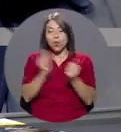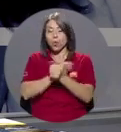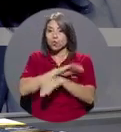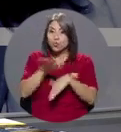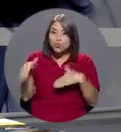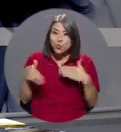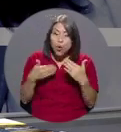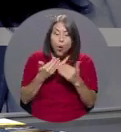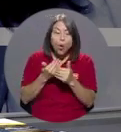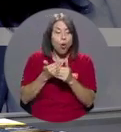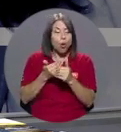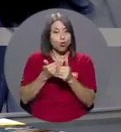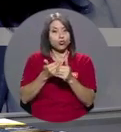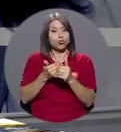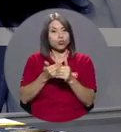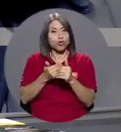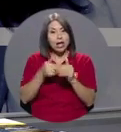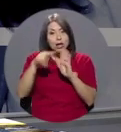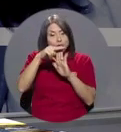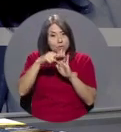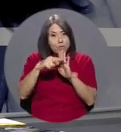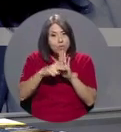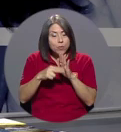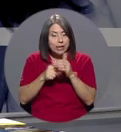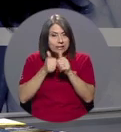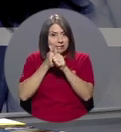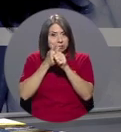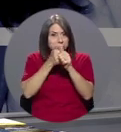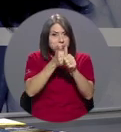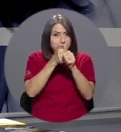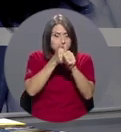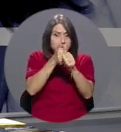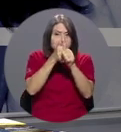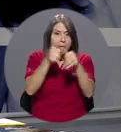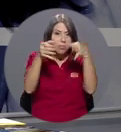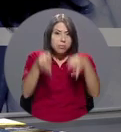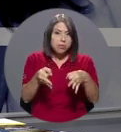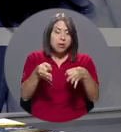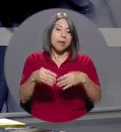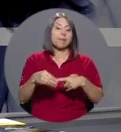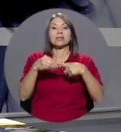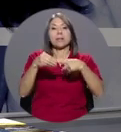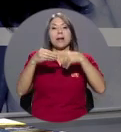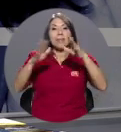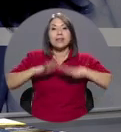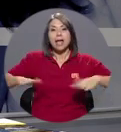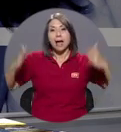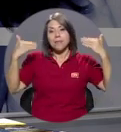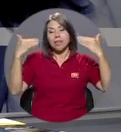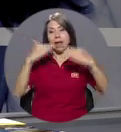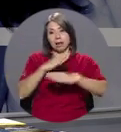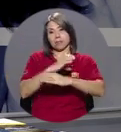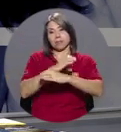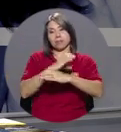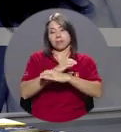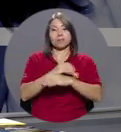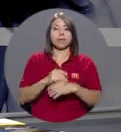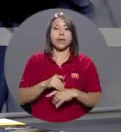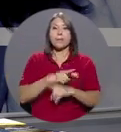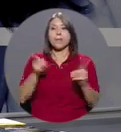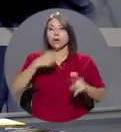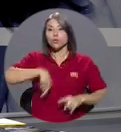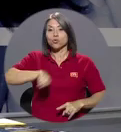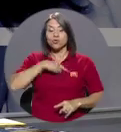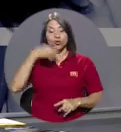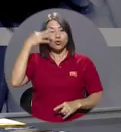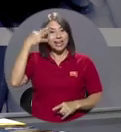obviamente siguiendo todos los parámetros que se toman, principalmente la parte ambiental, que es uno tal vez de los puntos más importantes y más críticos,